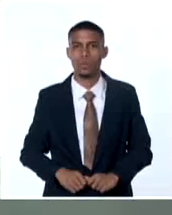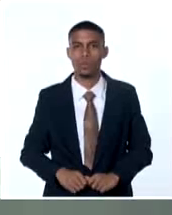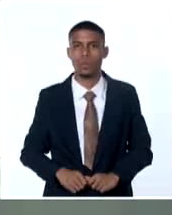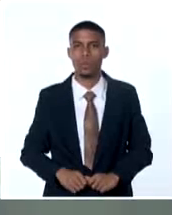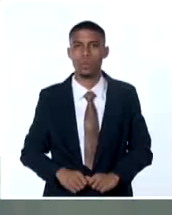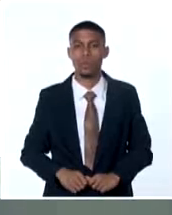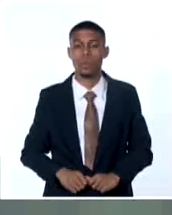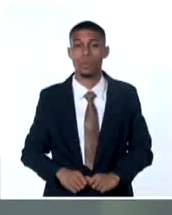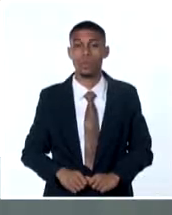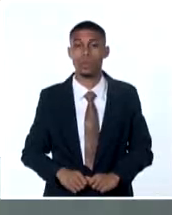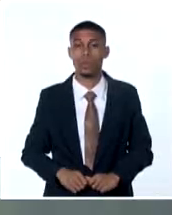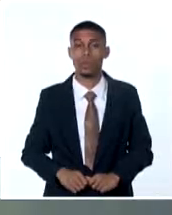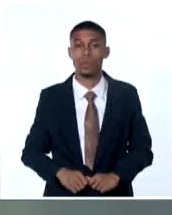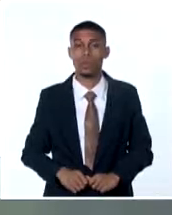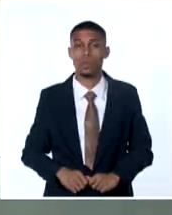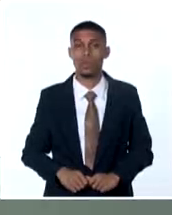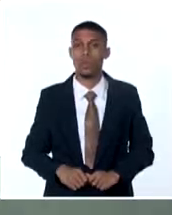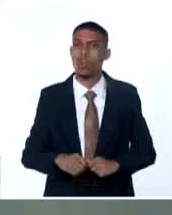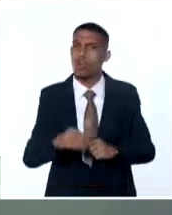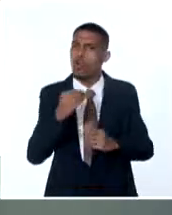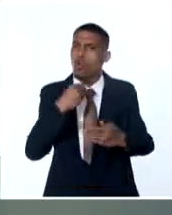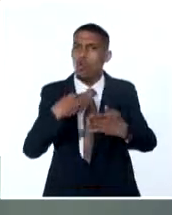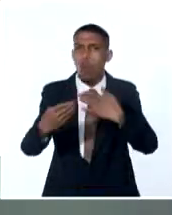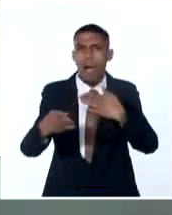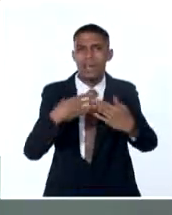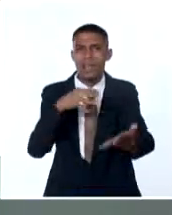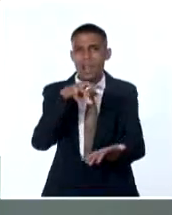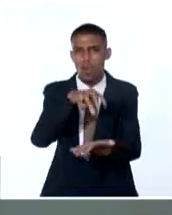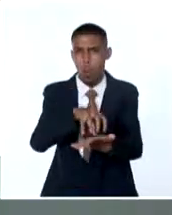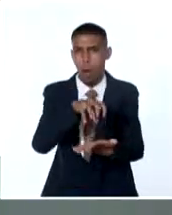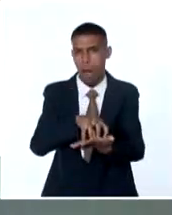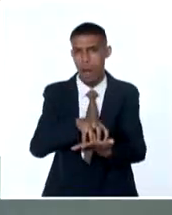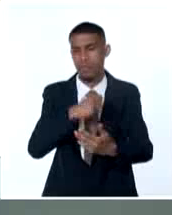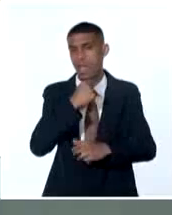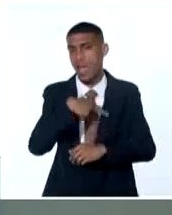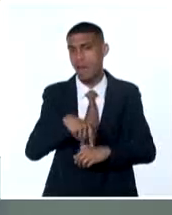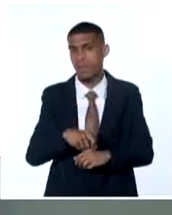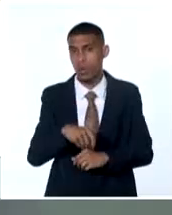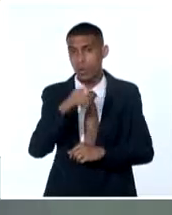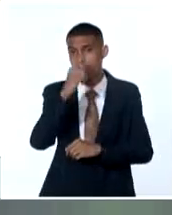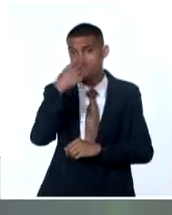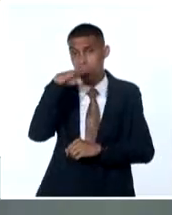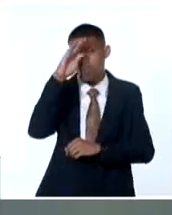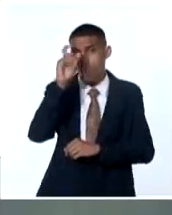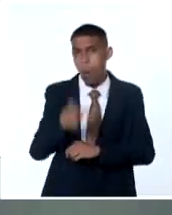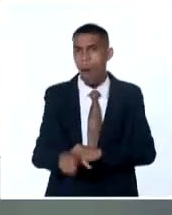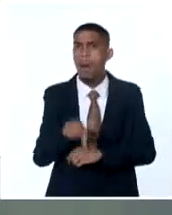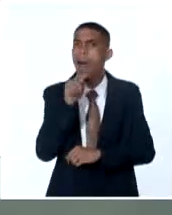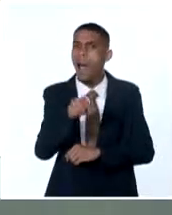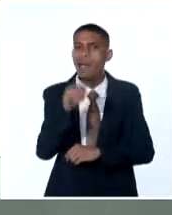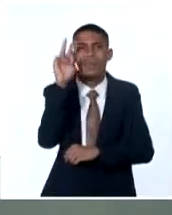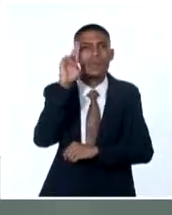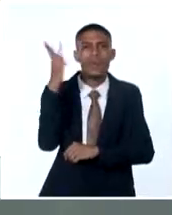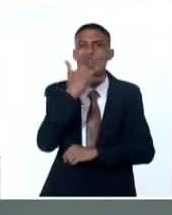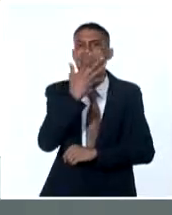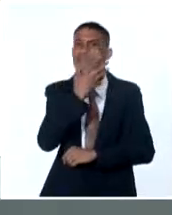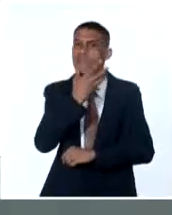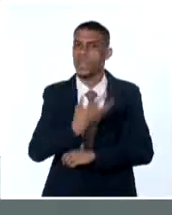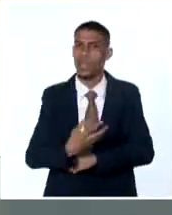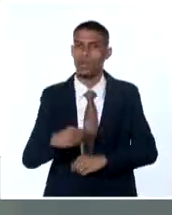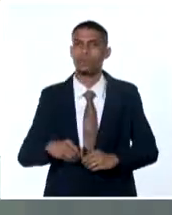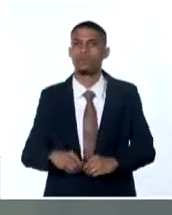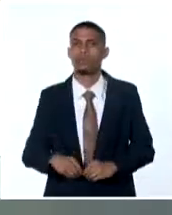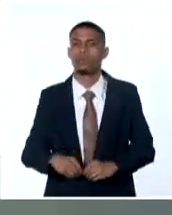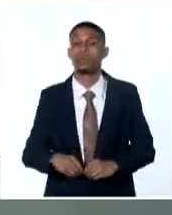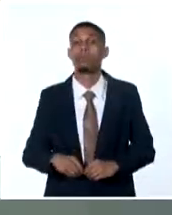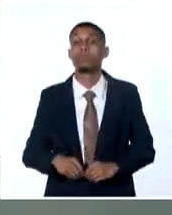Desde cualquier parte del mundo, donde haya un cubano, se rinde homenaje a Fidel. Con una velada político-cultural llegó el